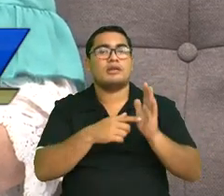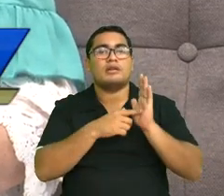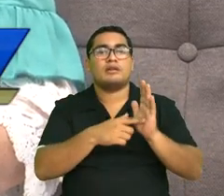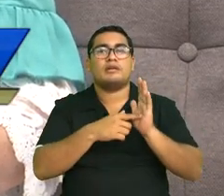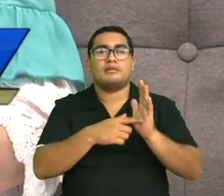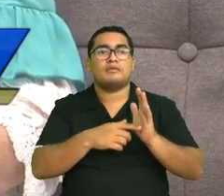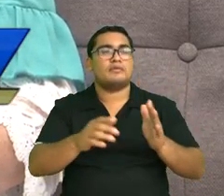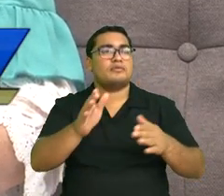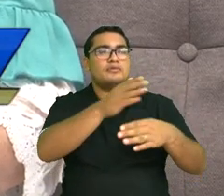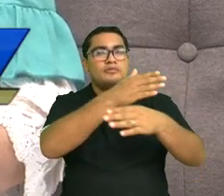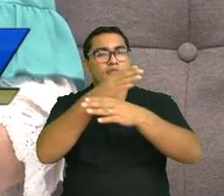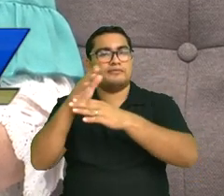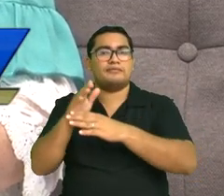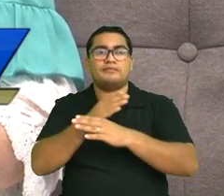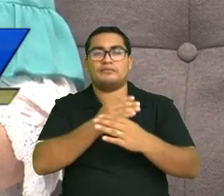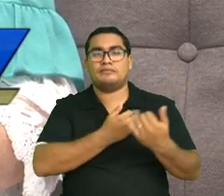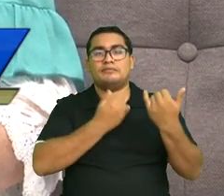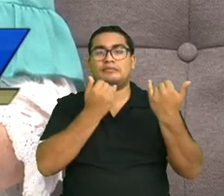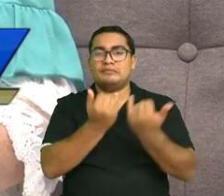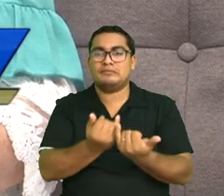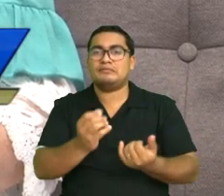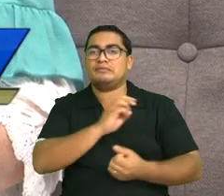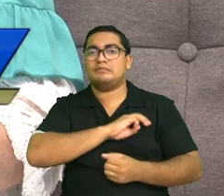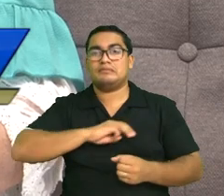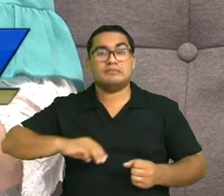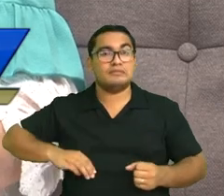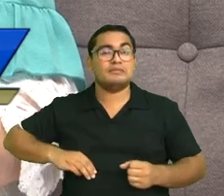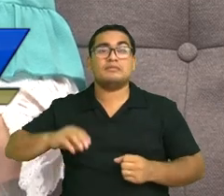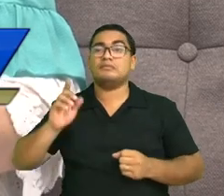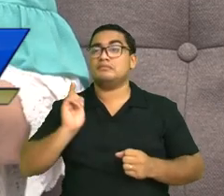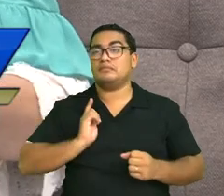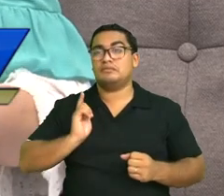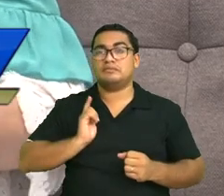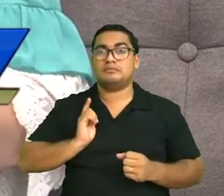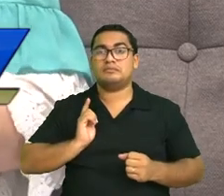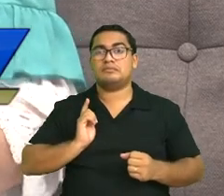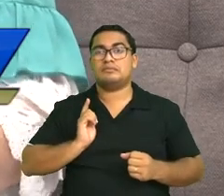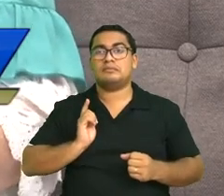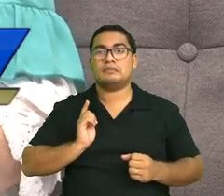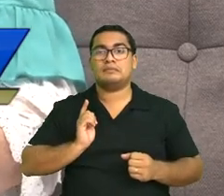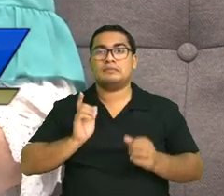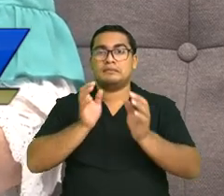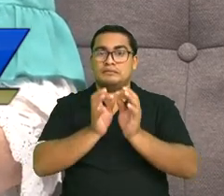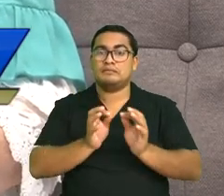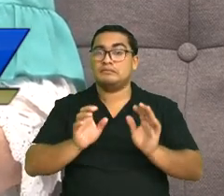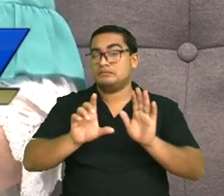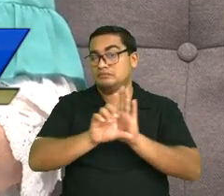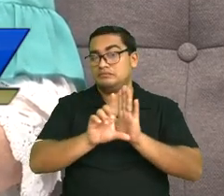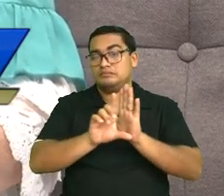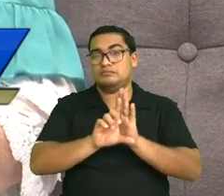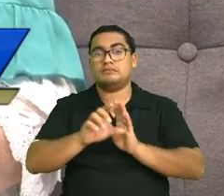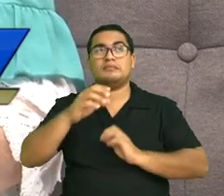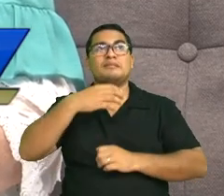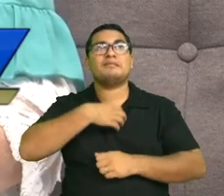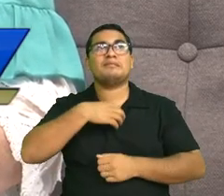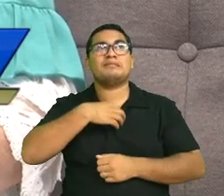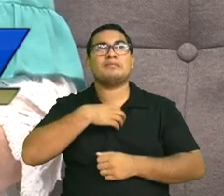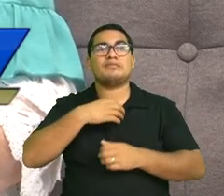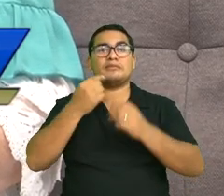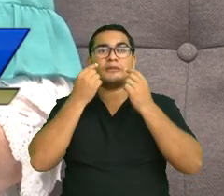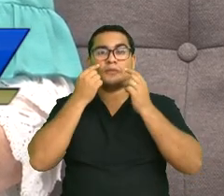¿verdad?, de las instituciones que tienen sus leyes, ¿verdad?, de